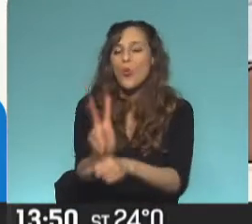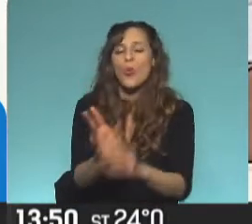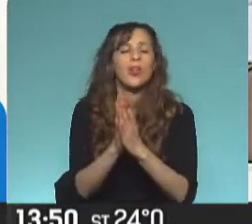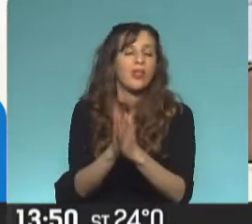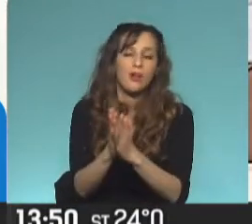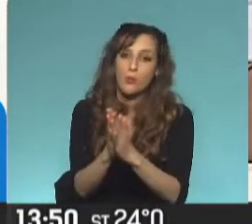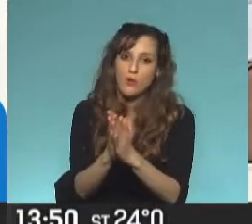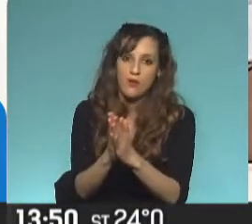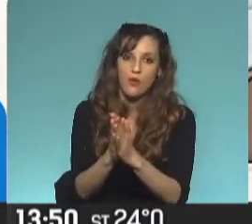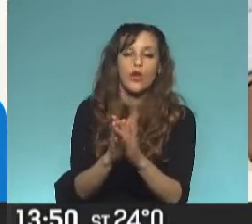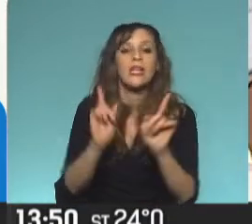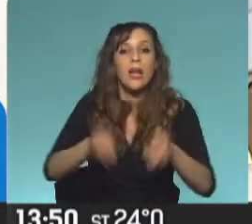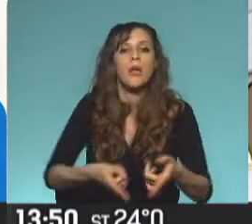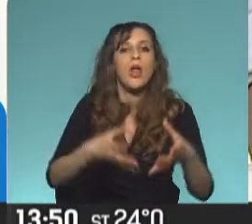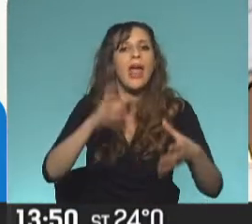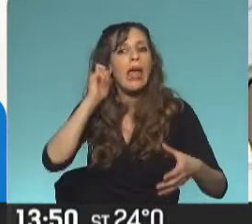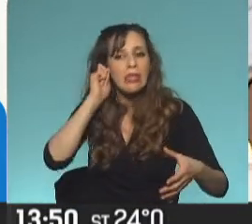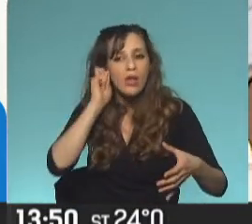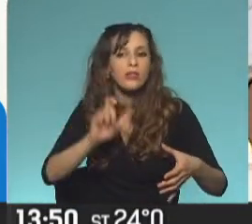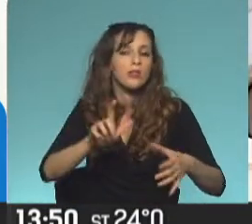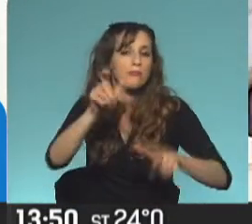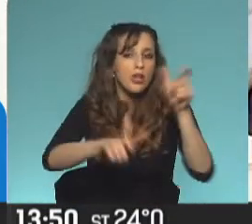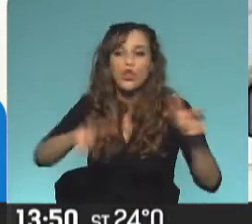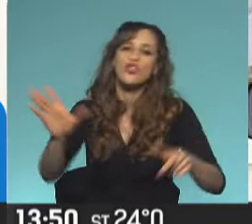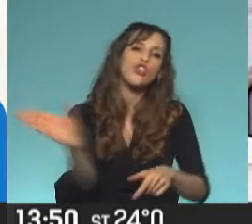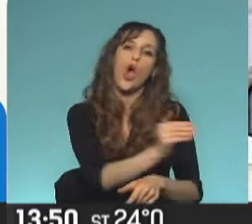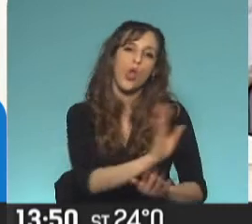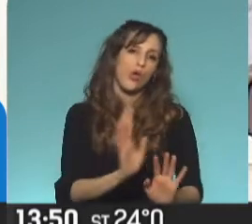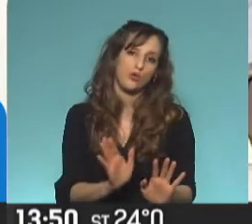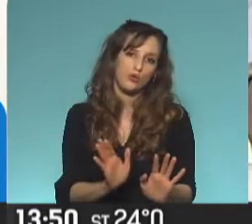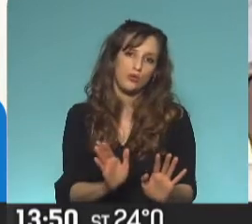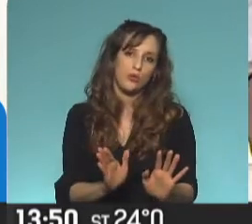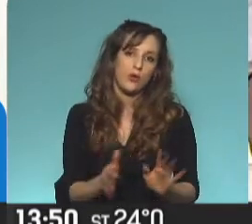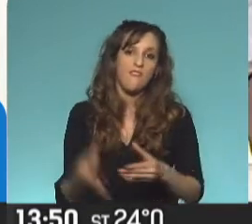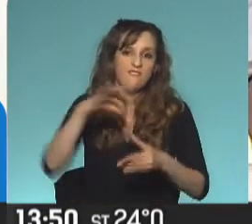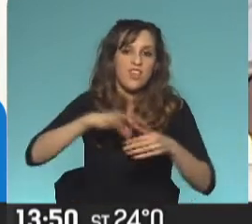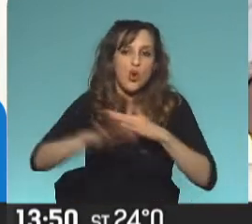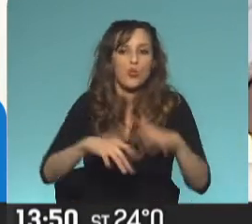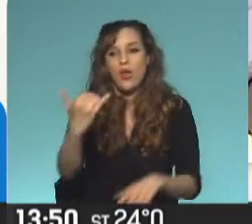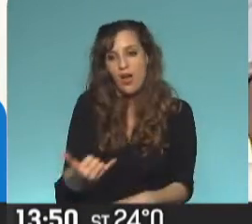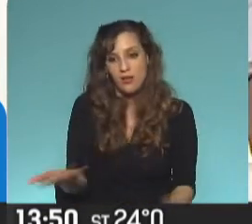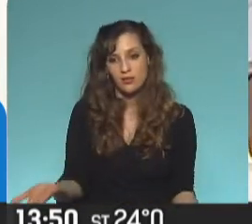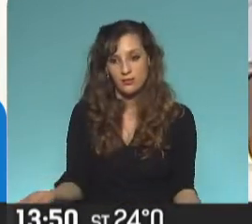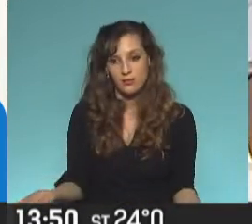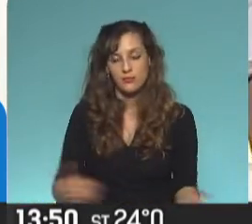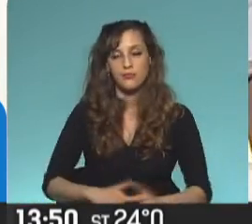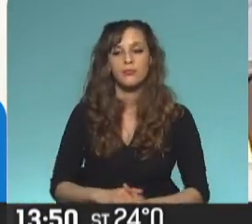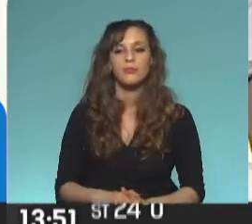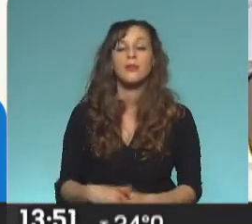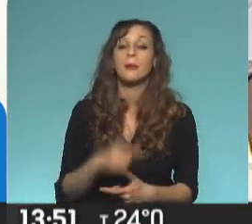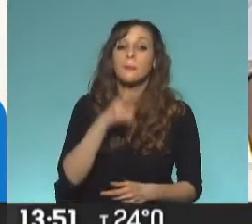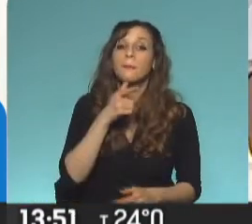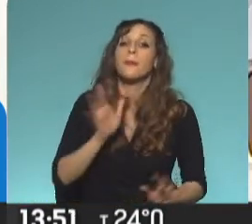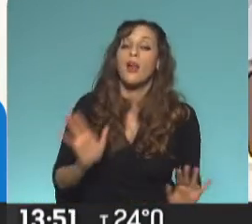demás y a todos los grupos etarios porque el virus circula y circula mucho así que me parece que